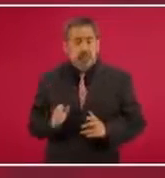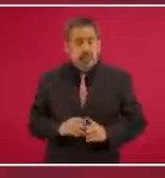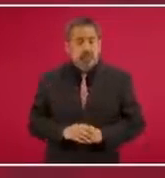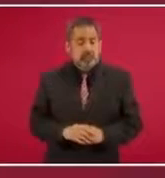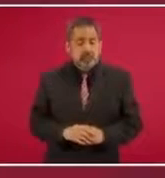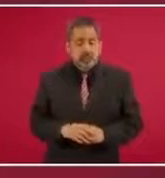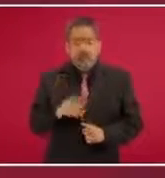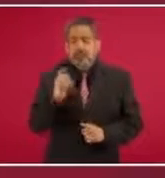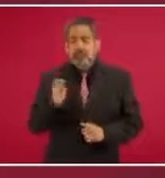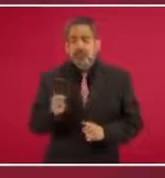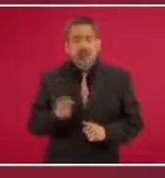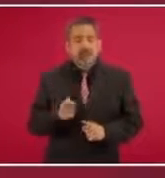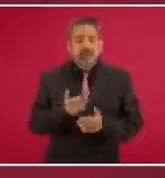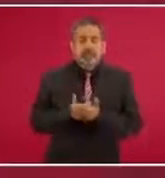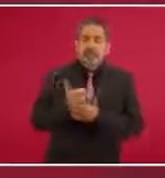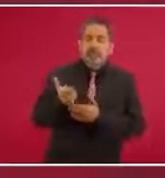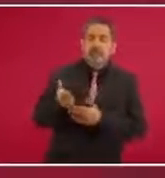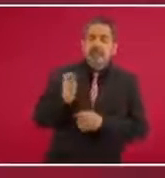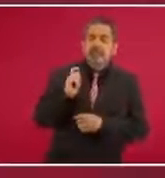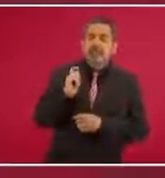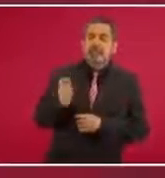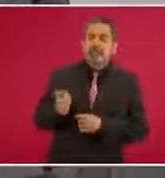y solo pagarles